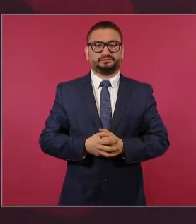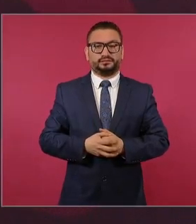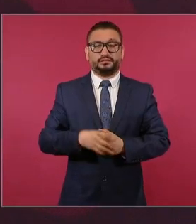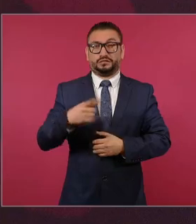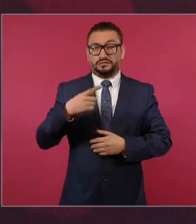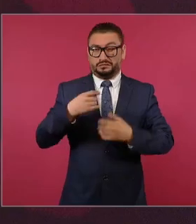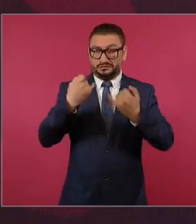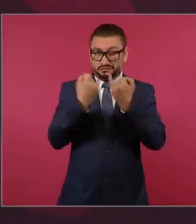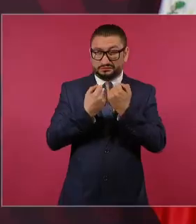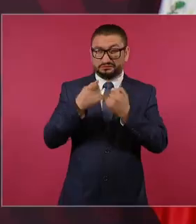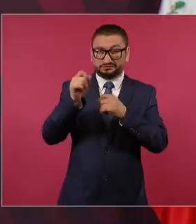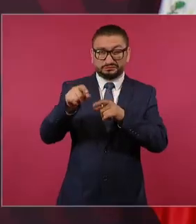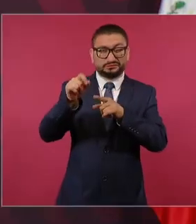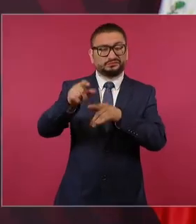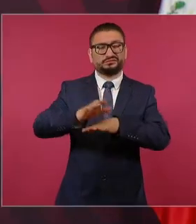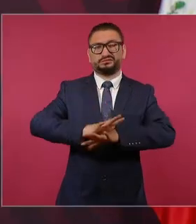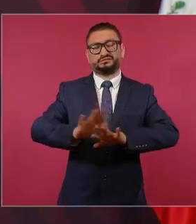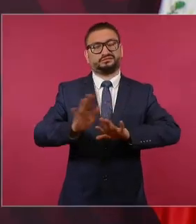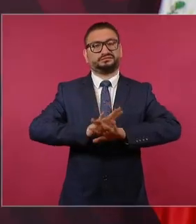entrar en componendas.